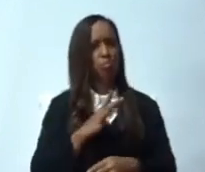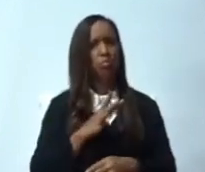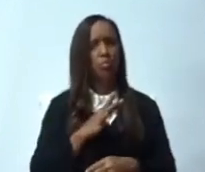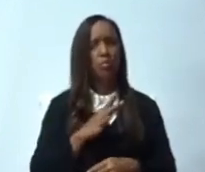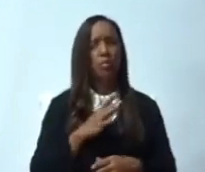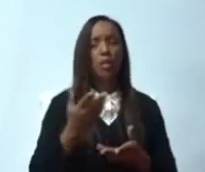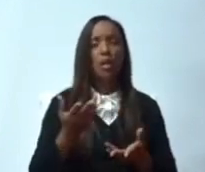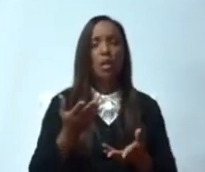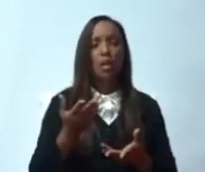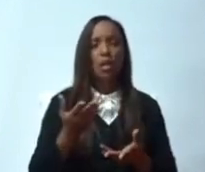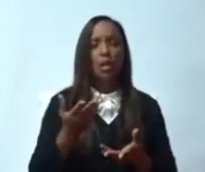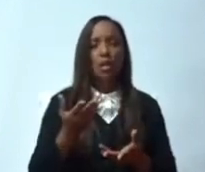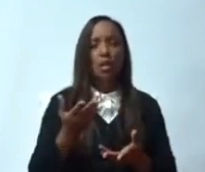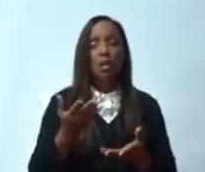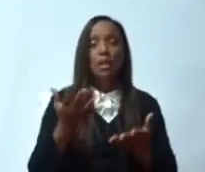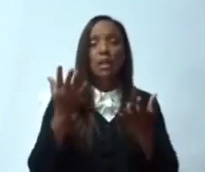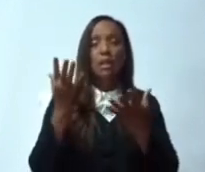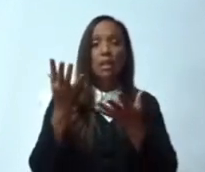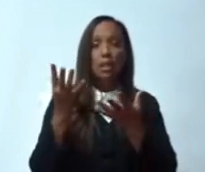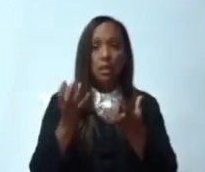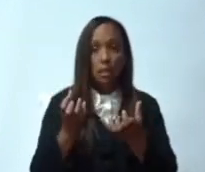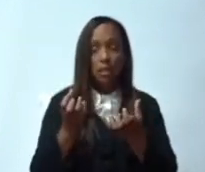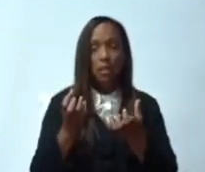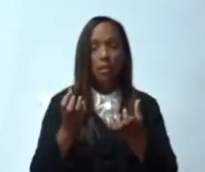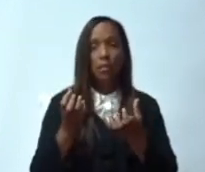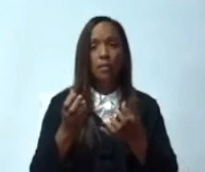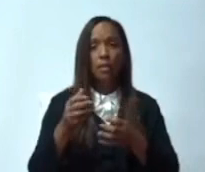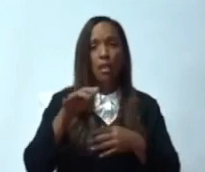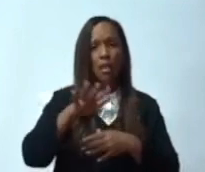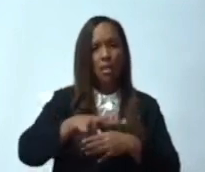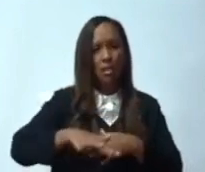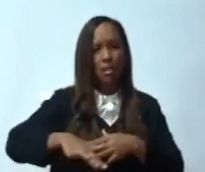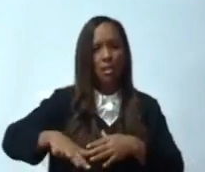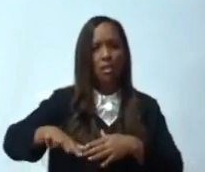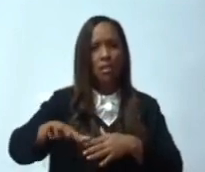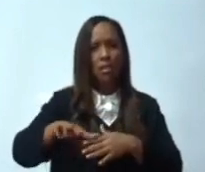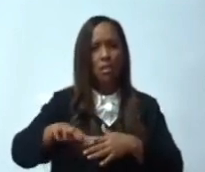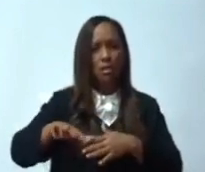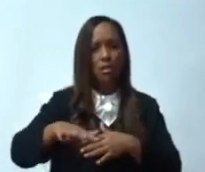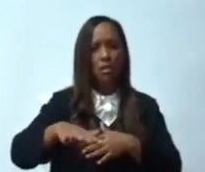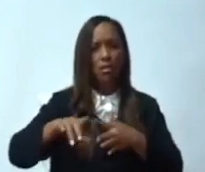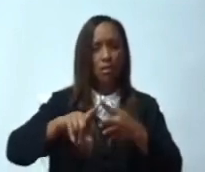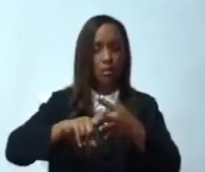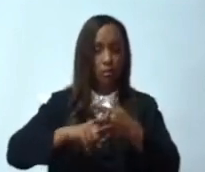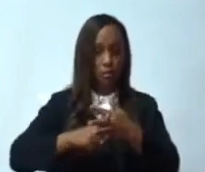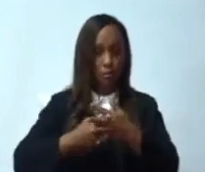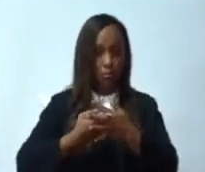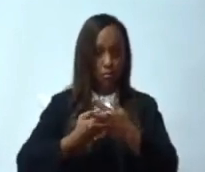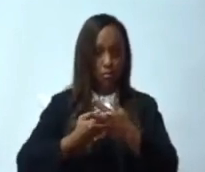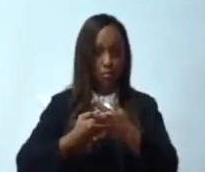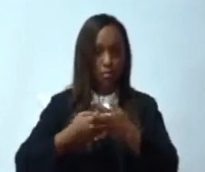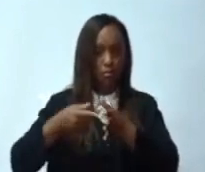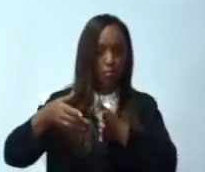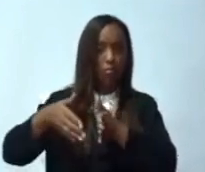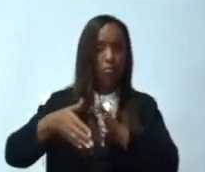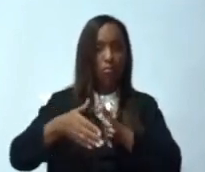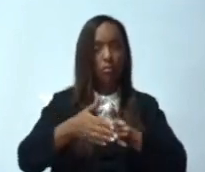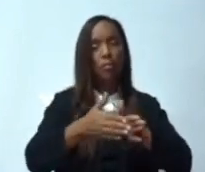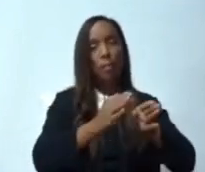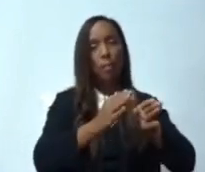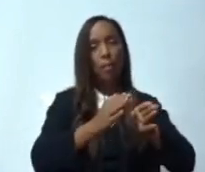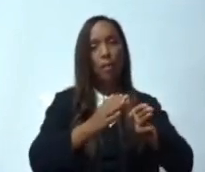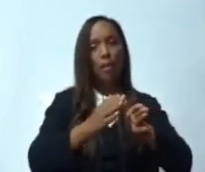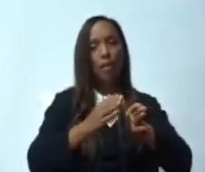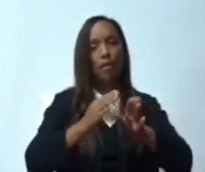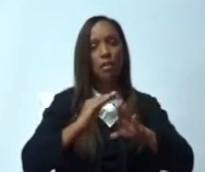nombre, se construye una estatua en ese parque en honor a don Sisto Minier, construida por la